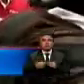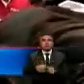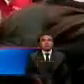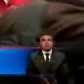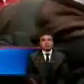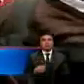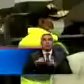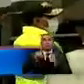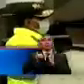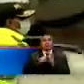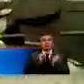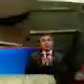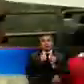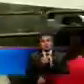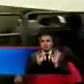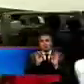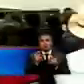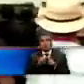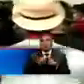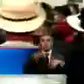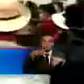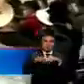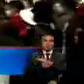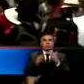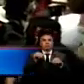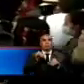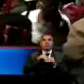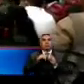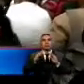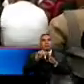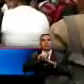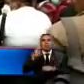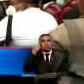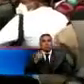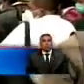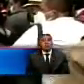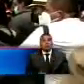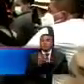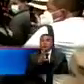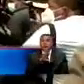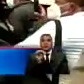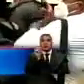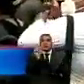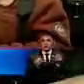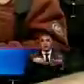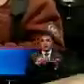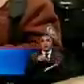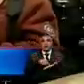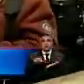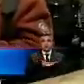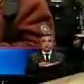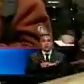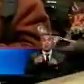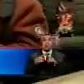para posteriormente cruzar todos los filtros y justamente ingresar al Palacio de Carondelet. Una delegación de 50 personas es la que está presente en esta reunión,